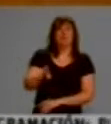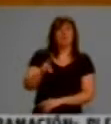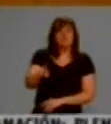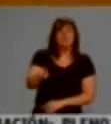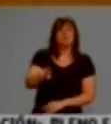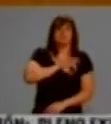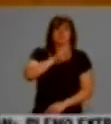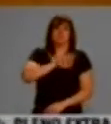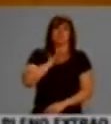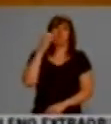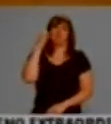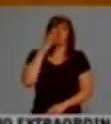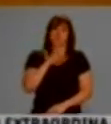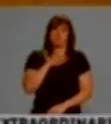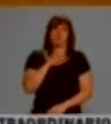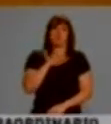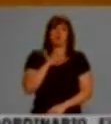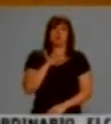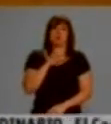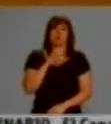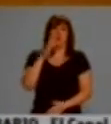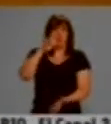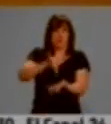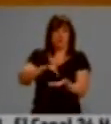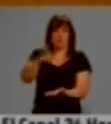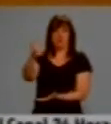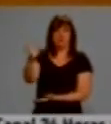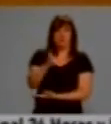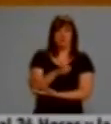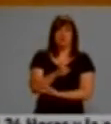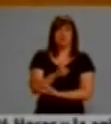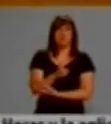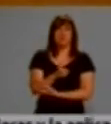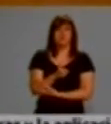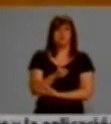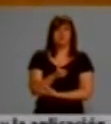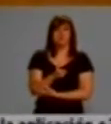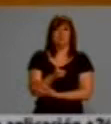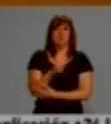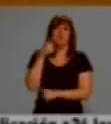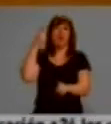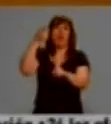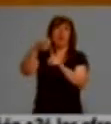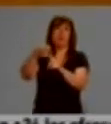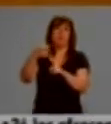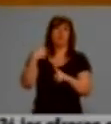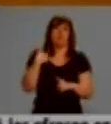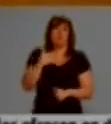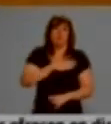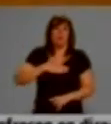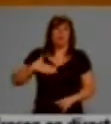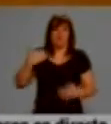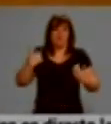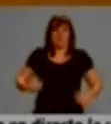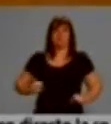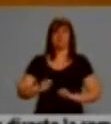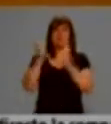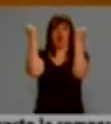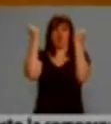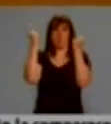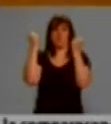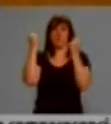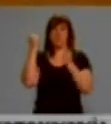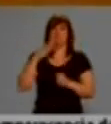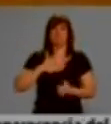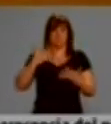Usted, señor Rajoy, ha venido hoy aquí a intentar salvarse. En sus